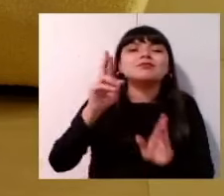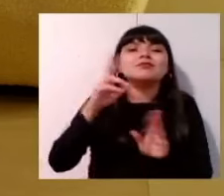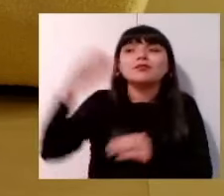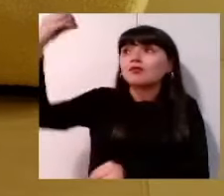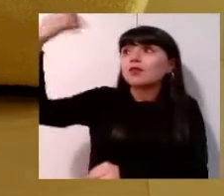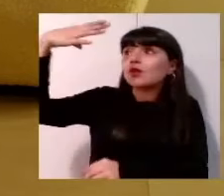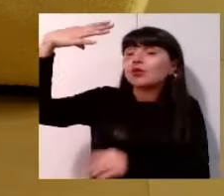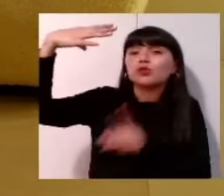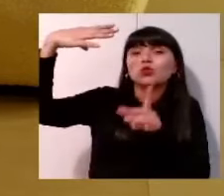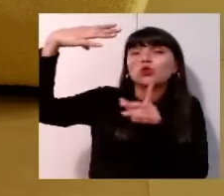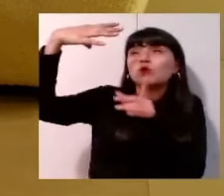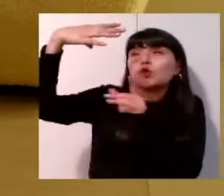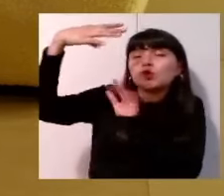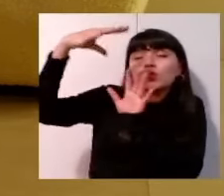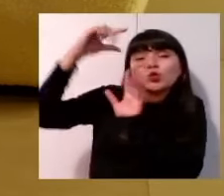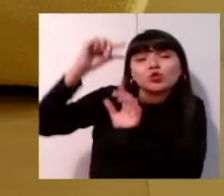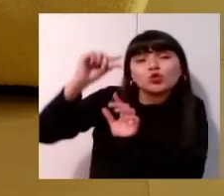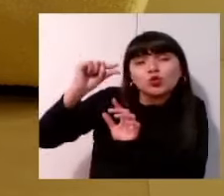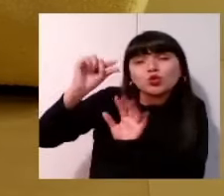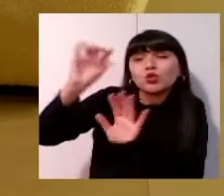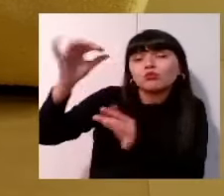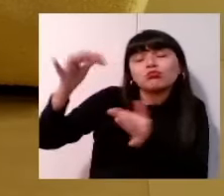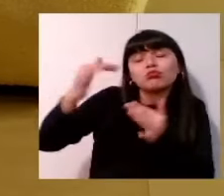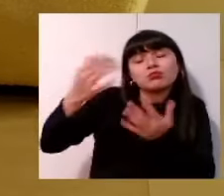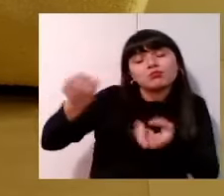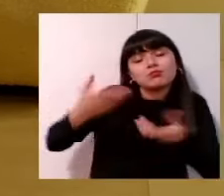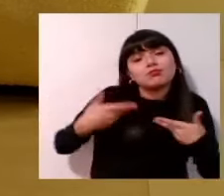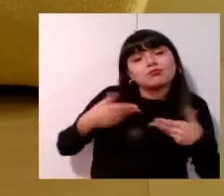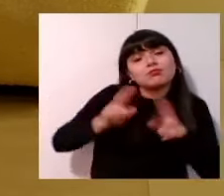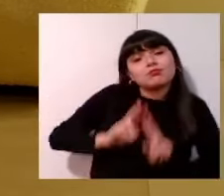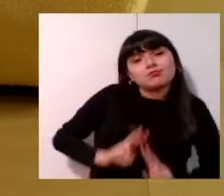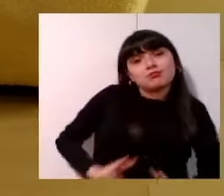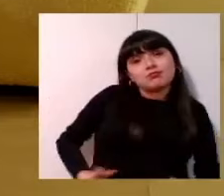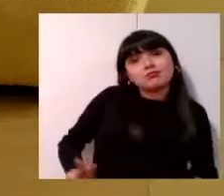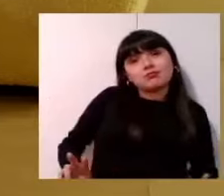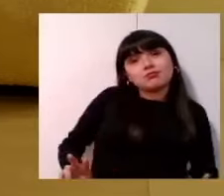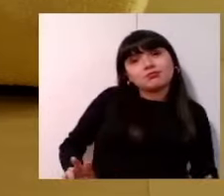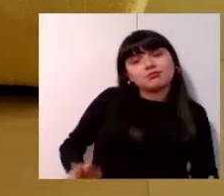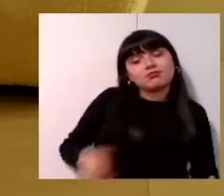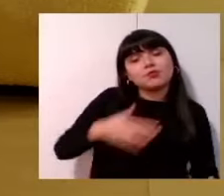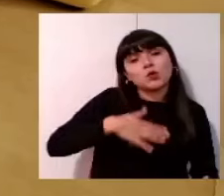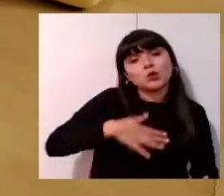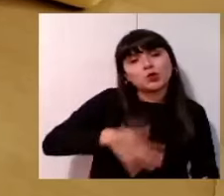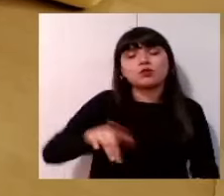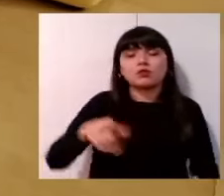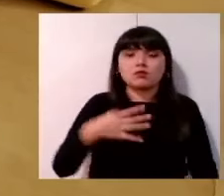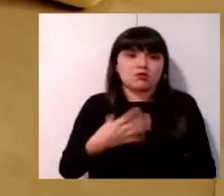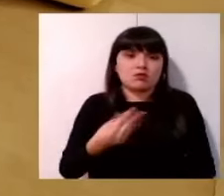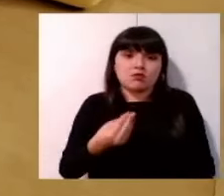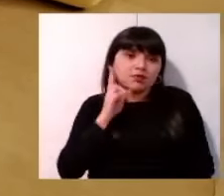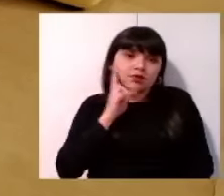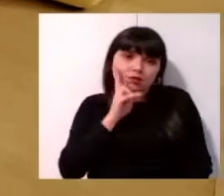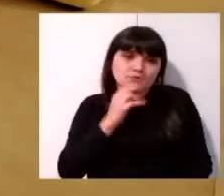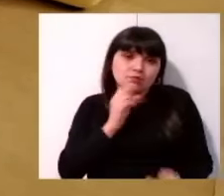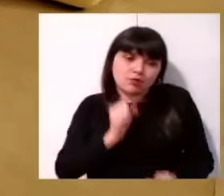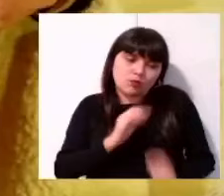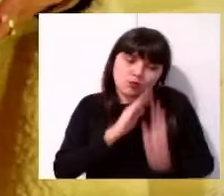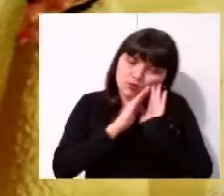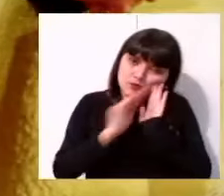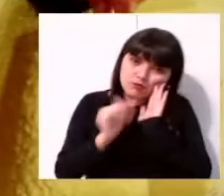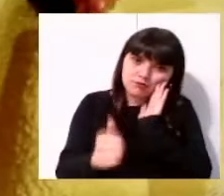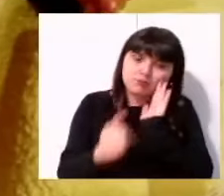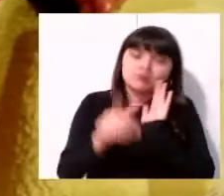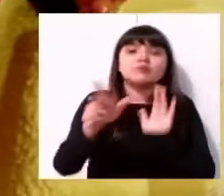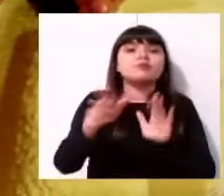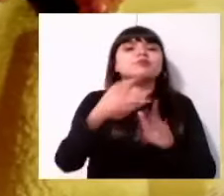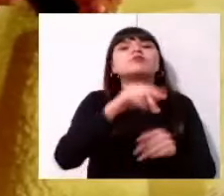le dé tranquilidad. O sea, es importante la tranquilidad y evitar el miedo para poder dormir. ¿Y qué pasa cuando nuestros hijos se enferman?